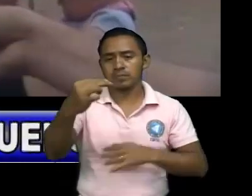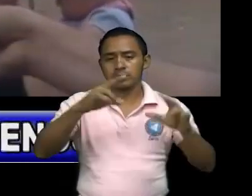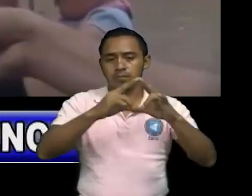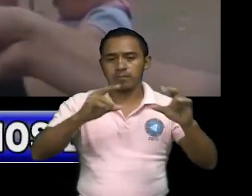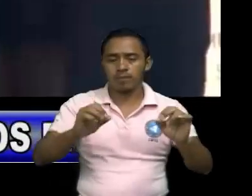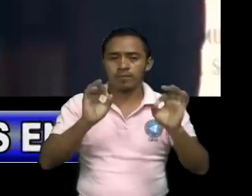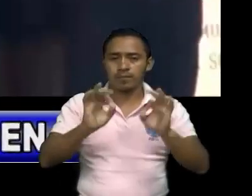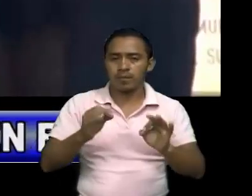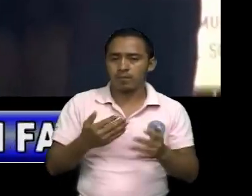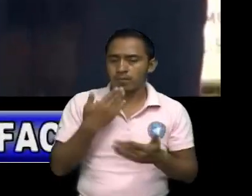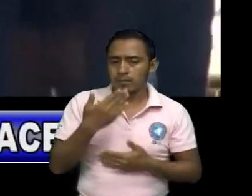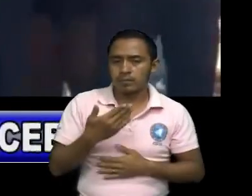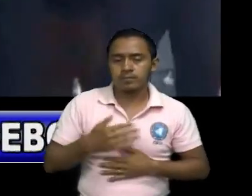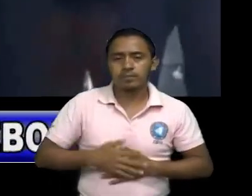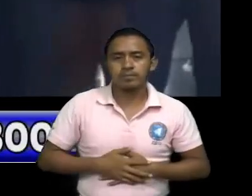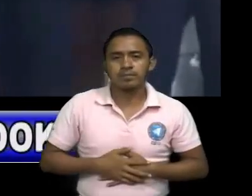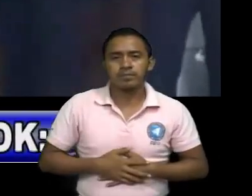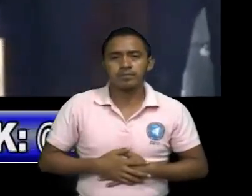que podemos hacer.